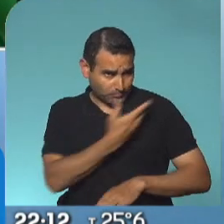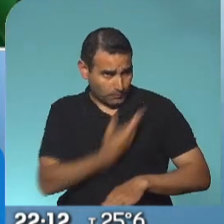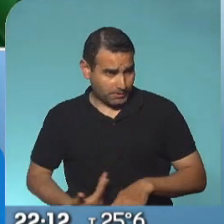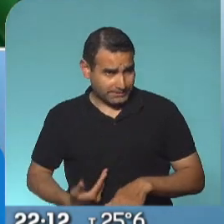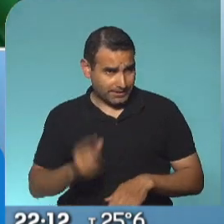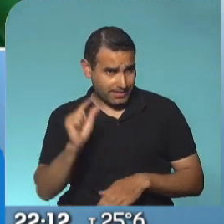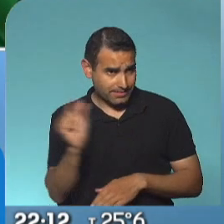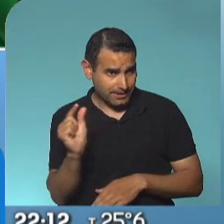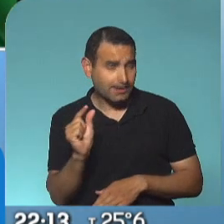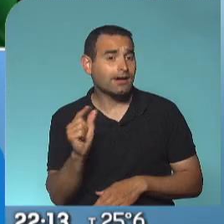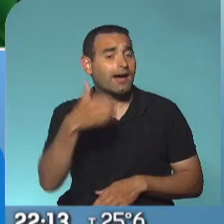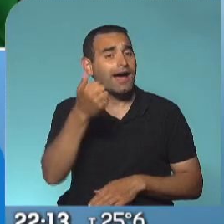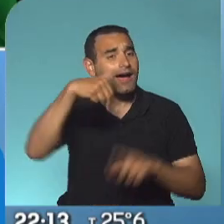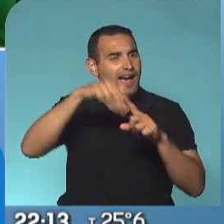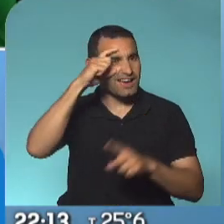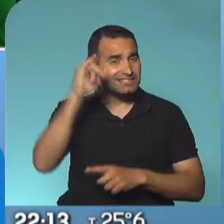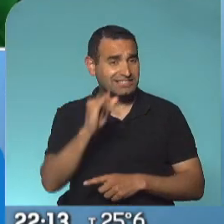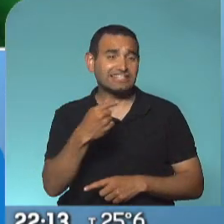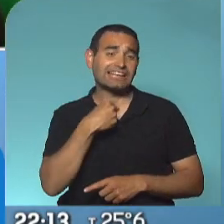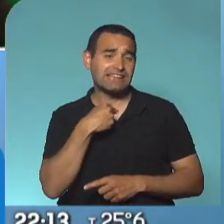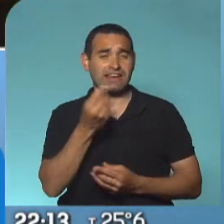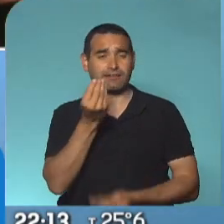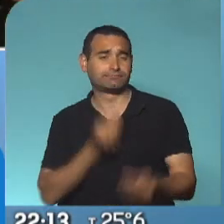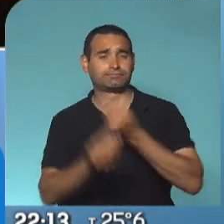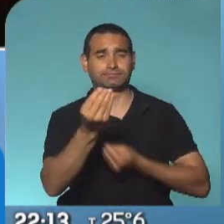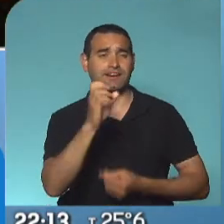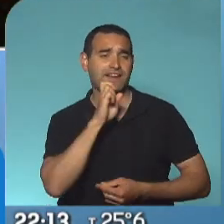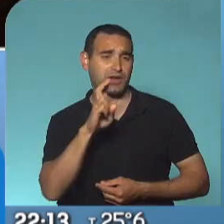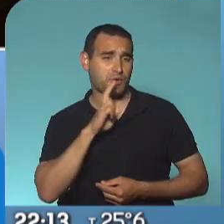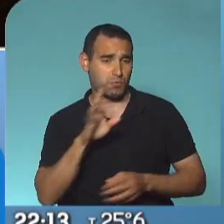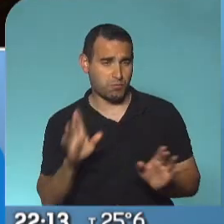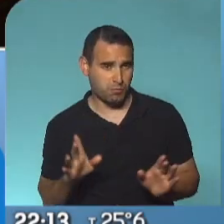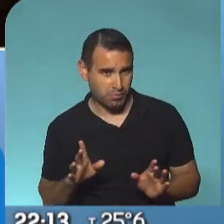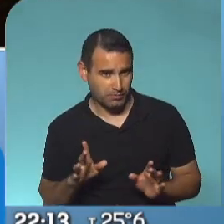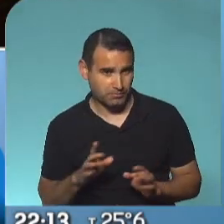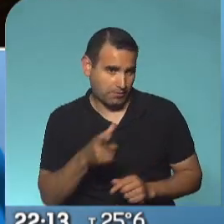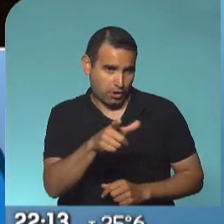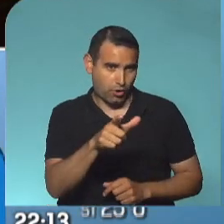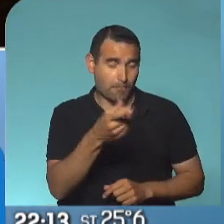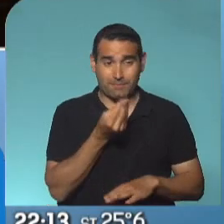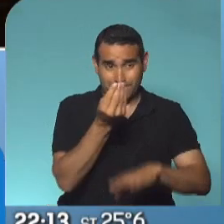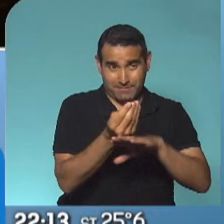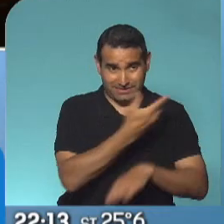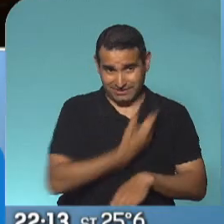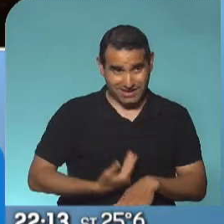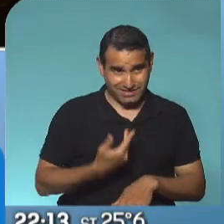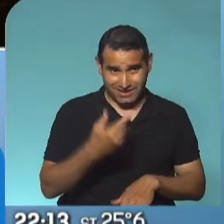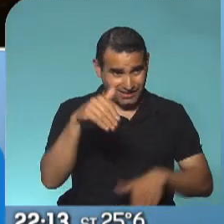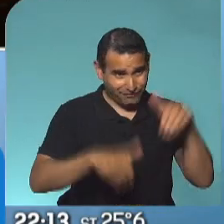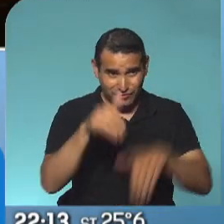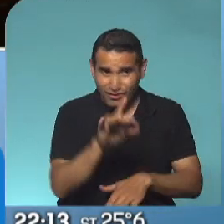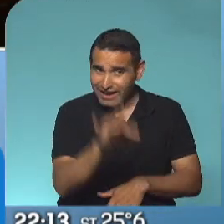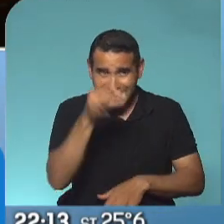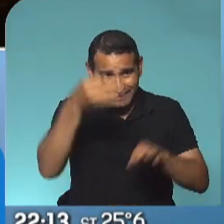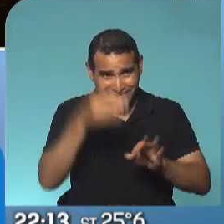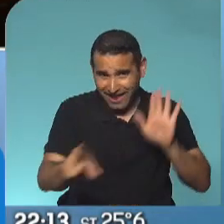presidenta Áñez pretende sustituir la autoridad del presidente electo legítimamente, que es Evo Morales.